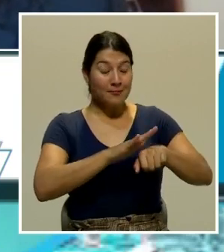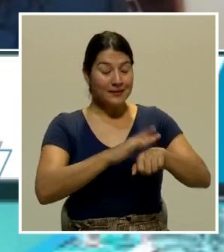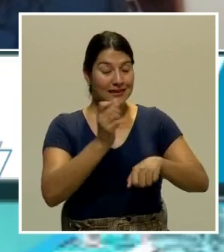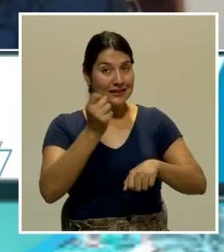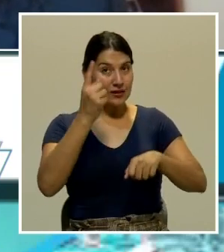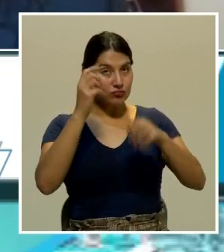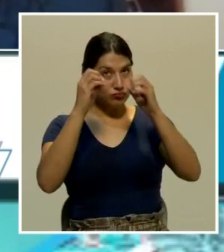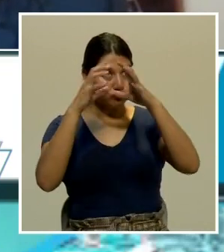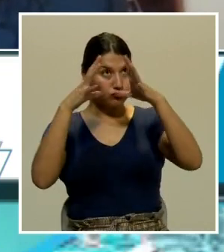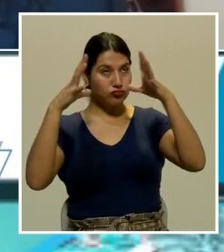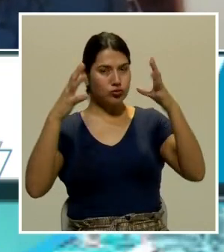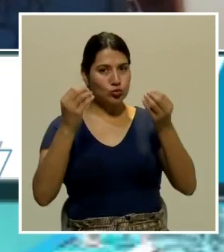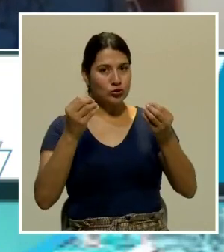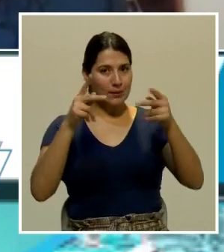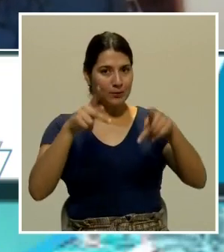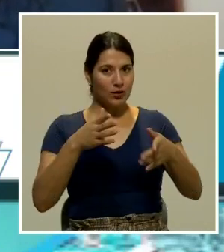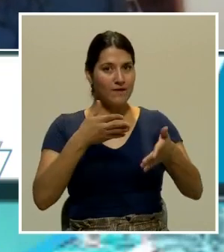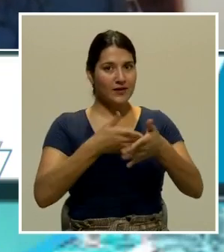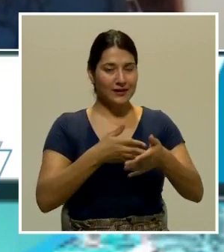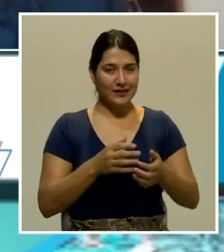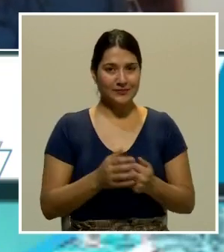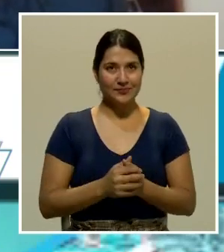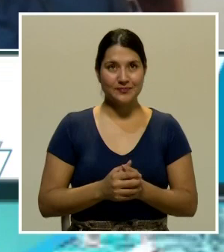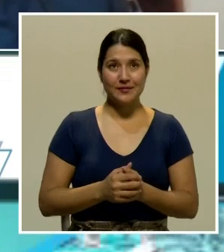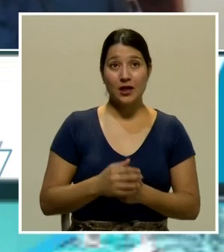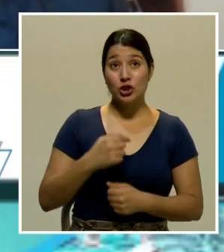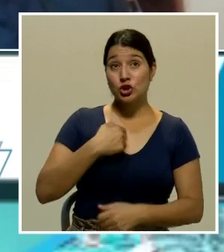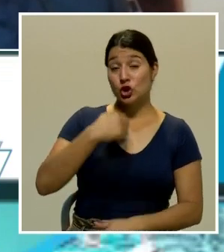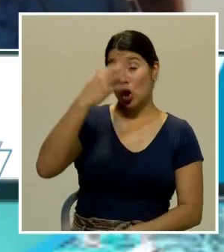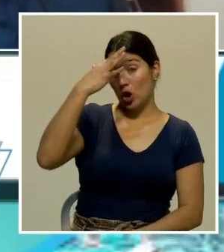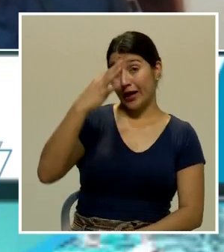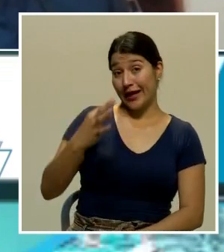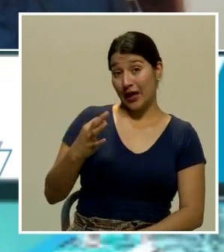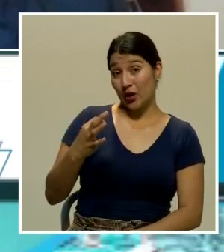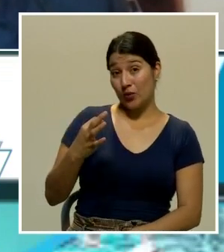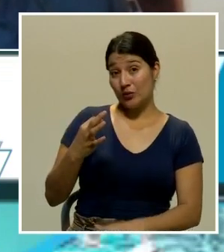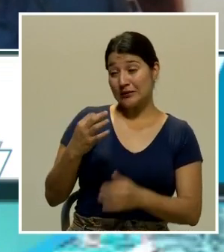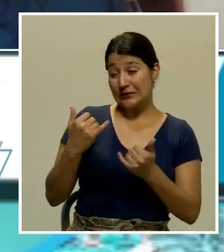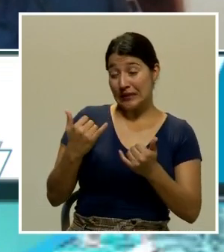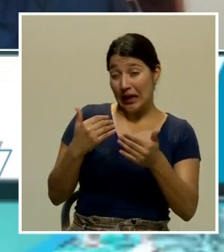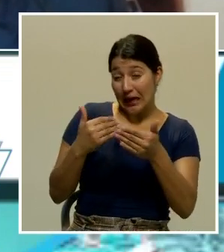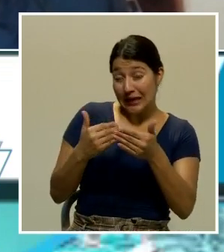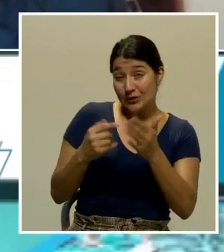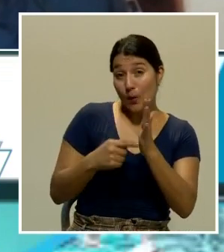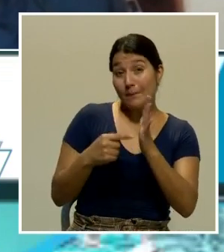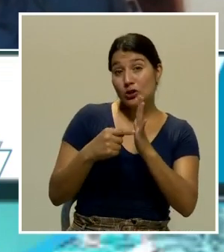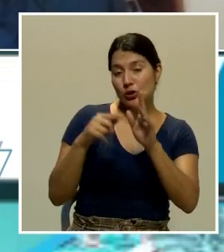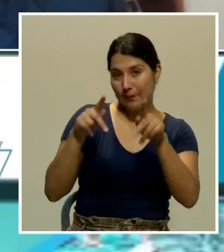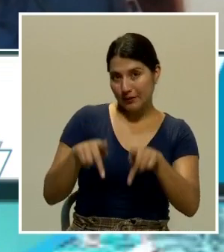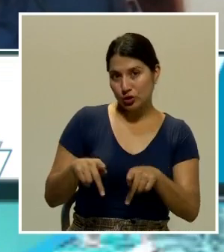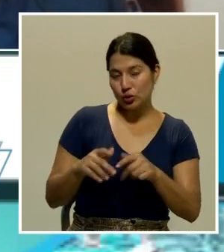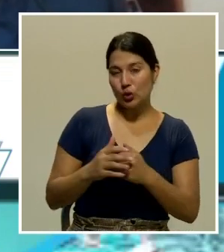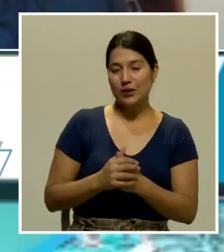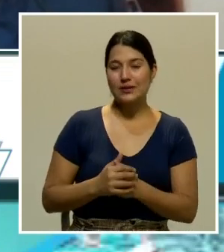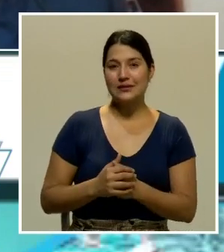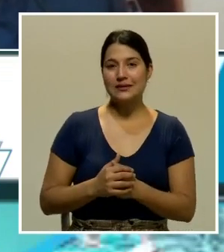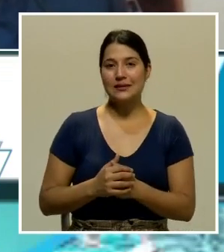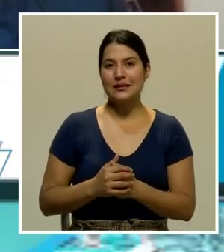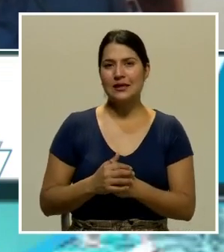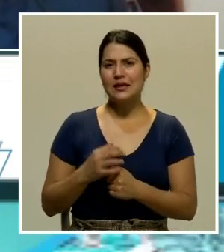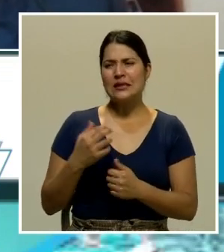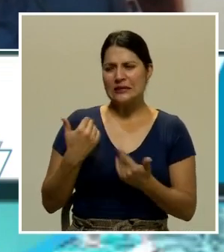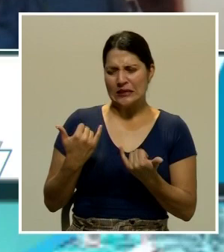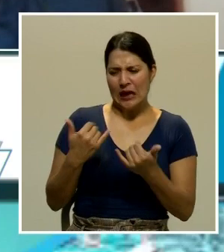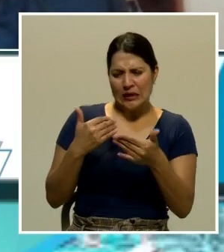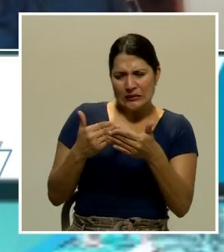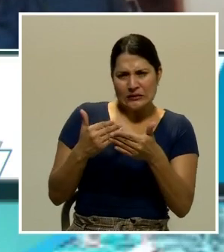magnitud del impacto. Creo, don Ernesto, que ya está cerca del 1,000,000 de personas. Ya está muy